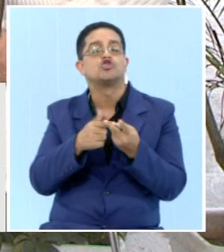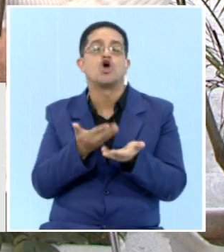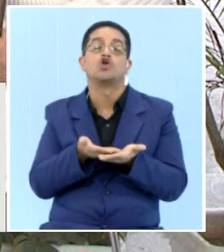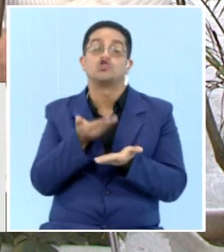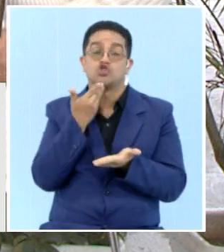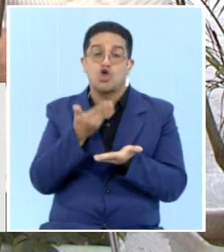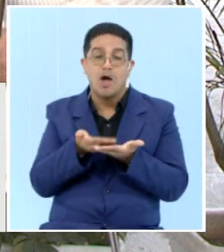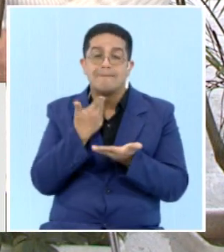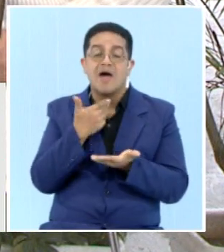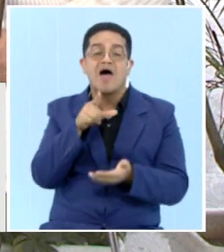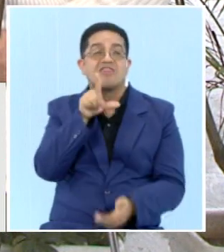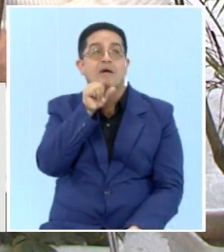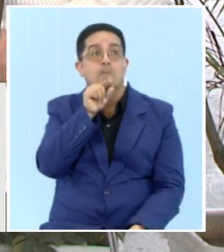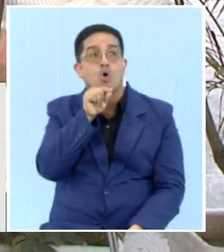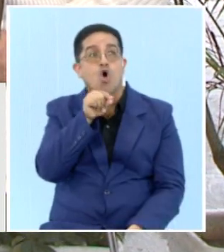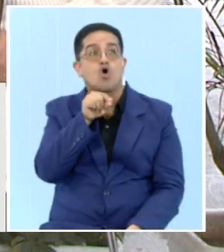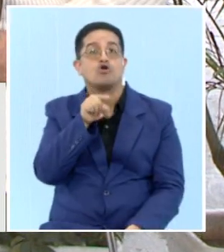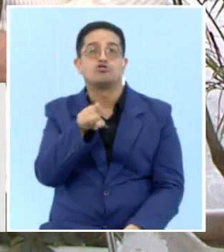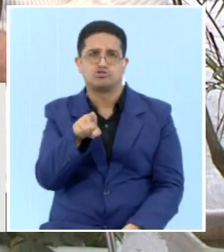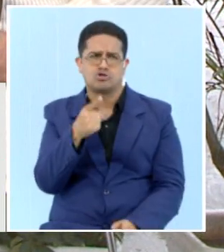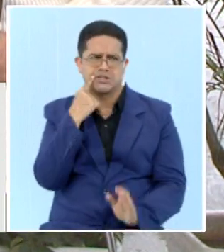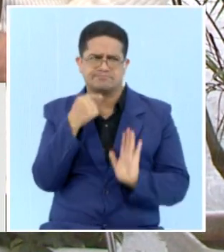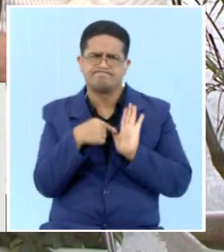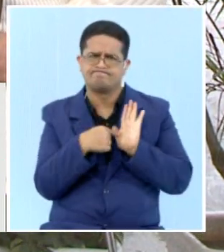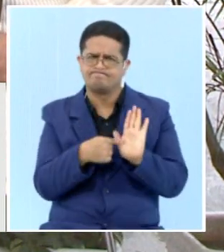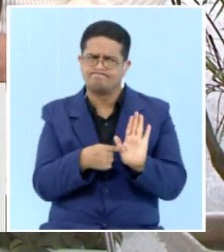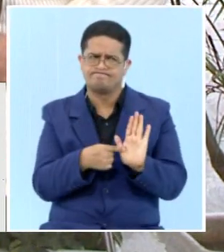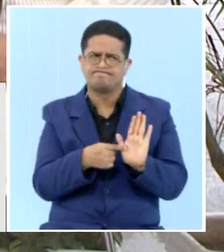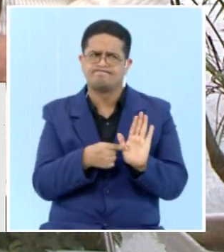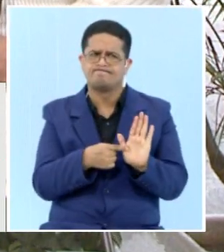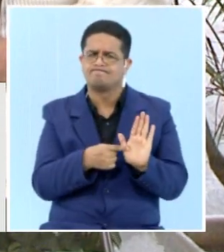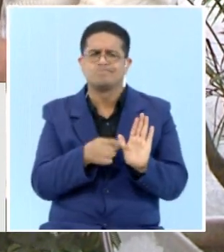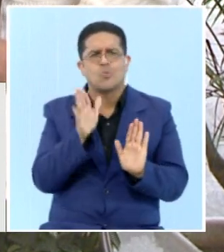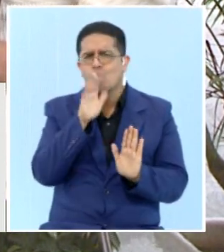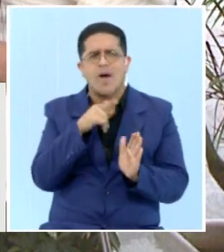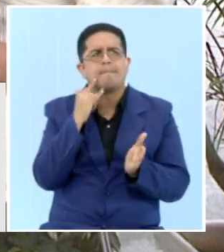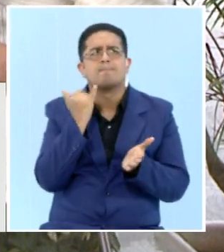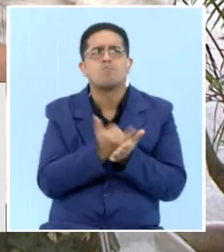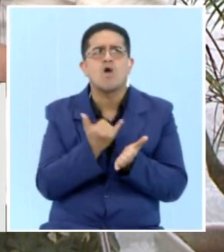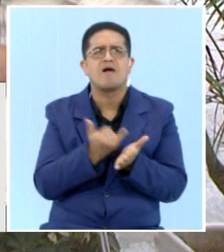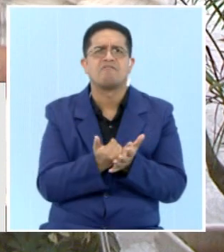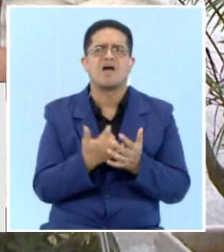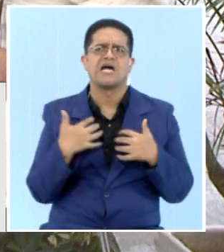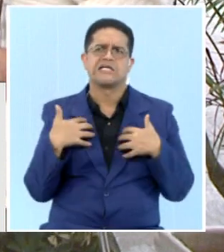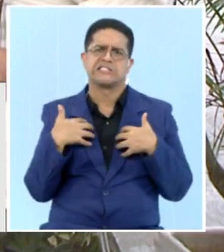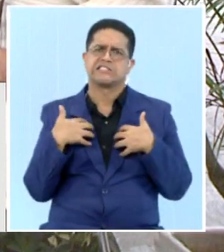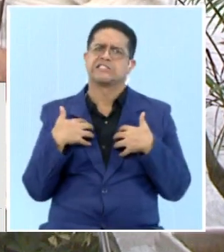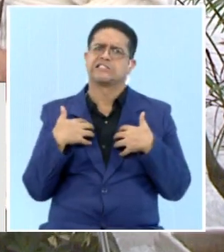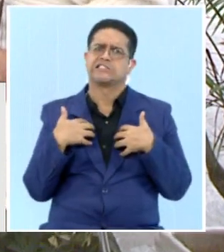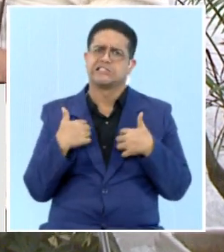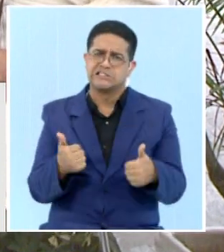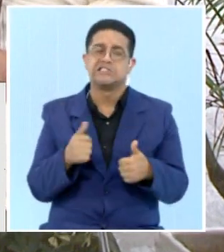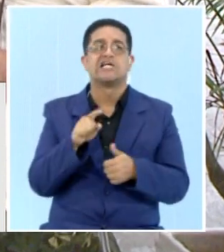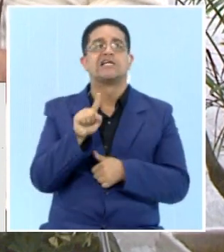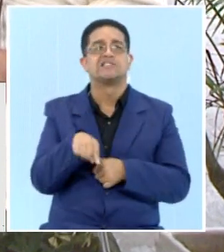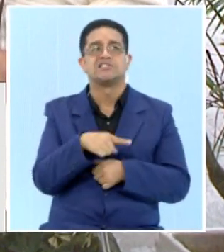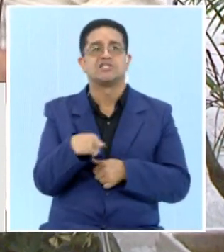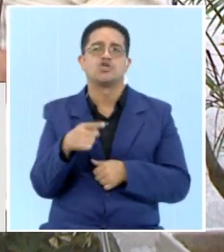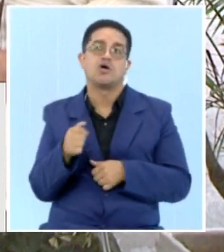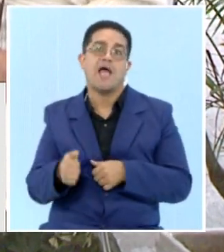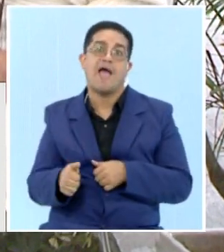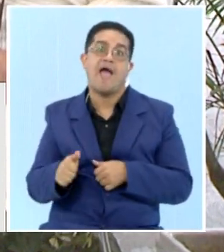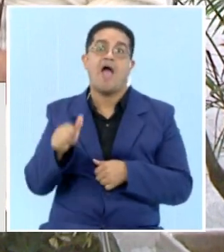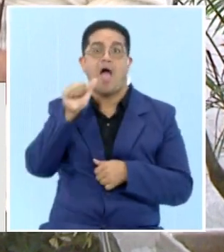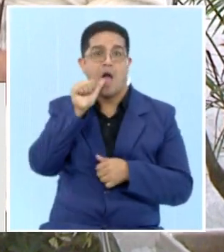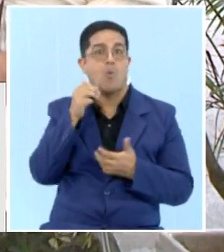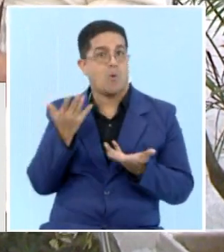de pollo, y parece que está demostrado que no son esas sustancias líquidas específicamente, sino que es hidratarse incluso con